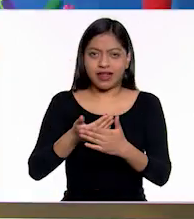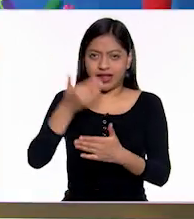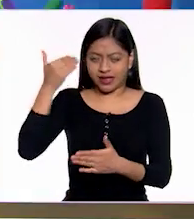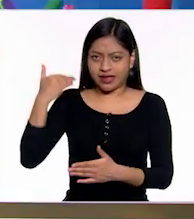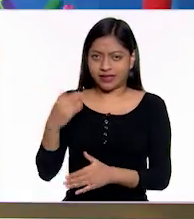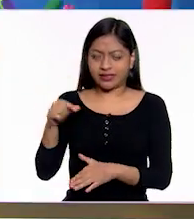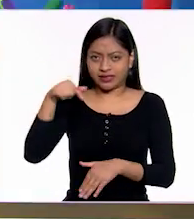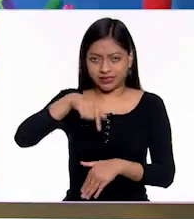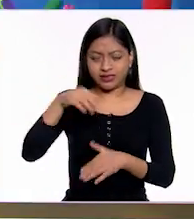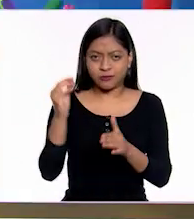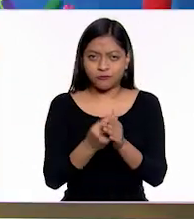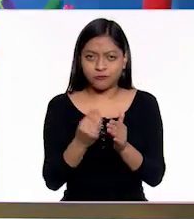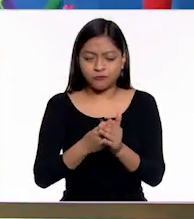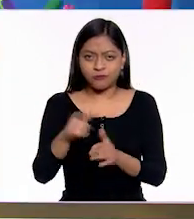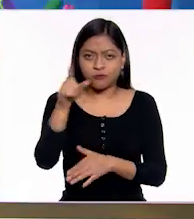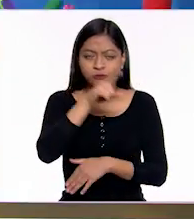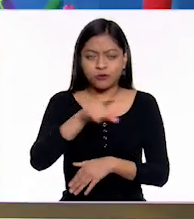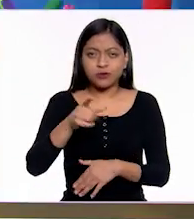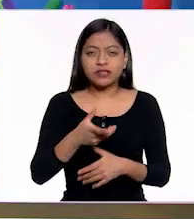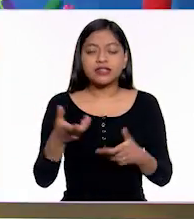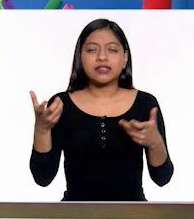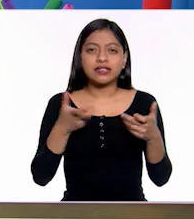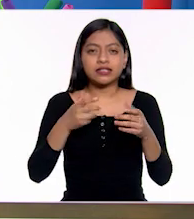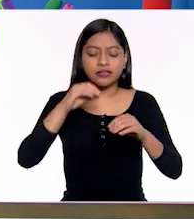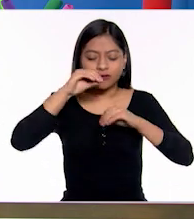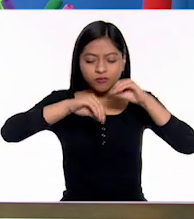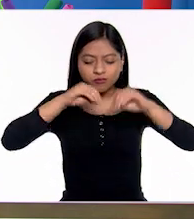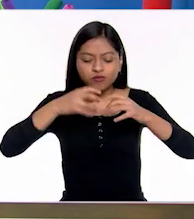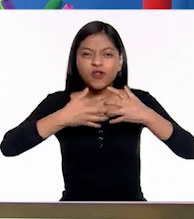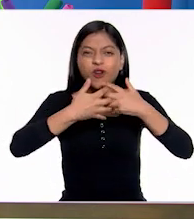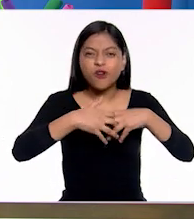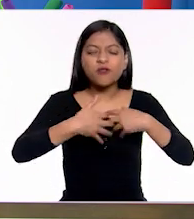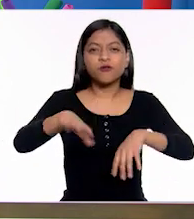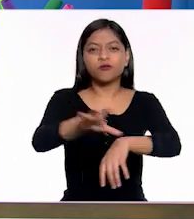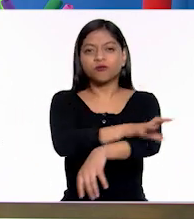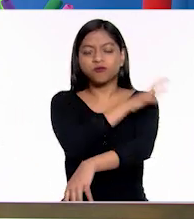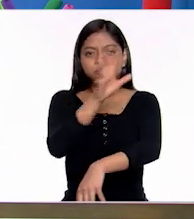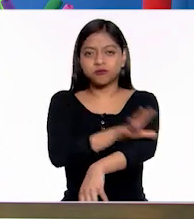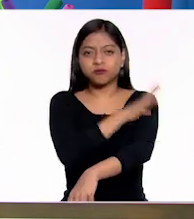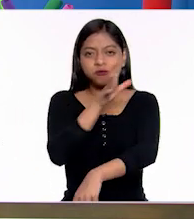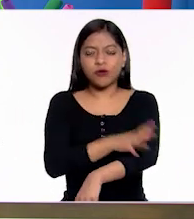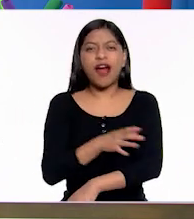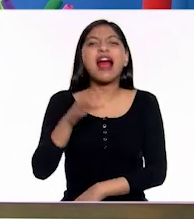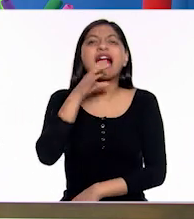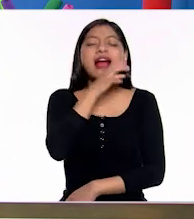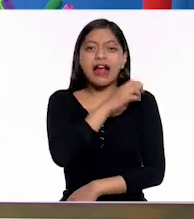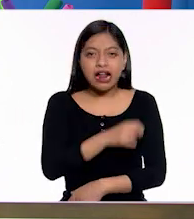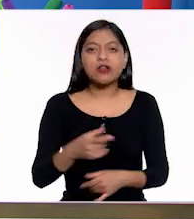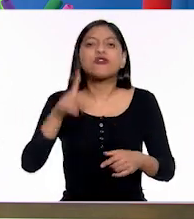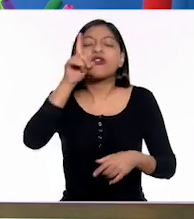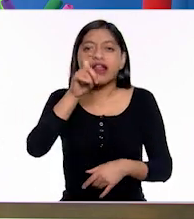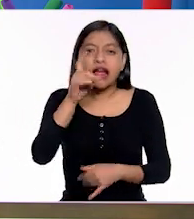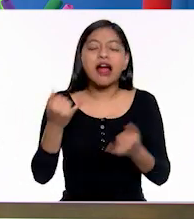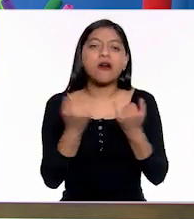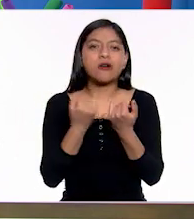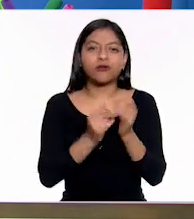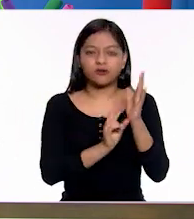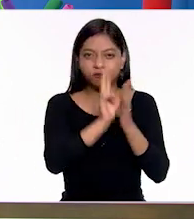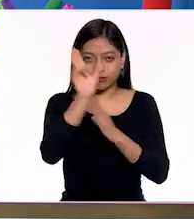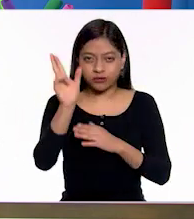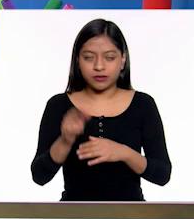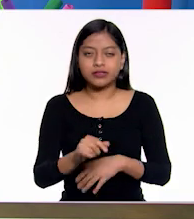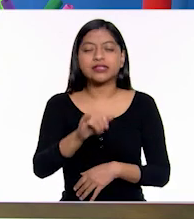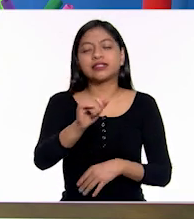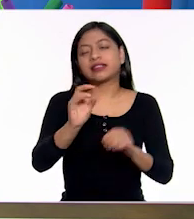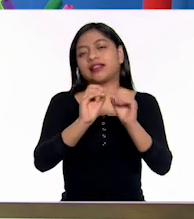aquí algunas plantas o centrales eléctricas como la termoeléctrica, la hidroeléctrica y la nuclear? Claro